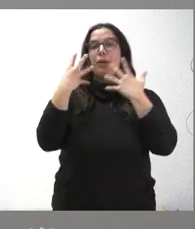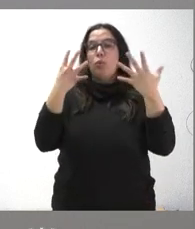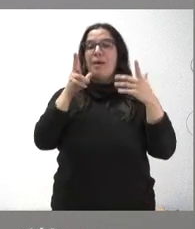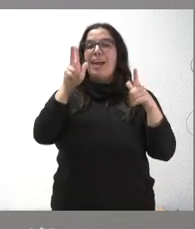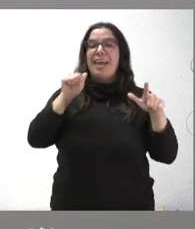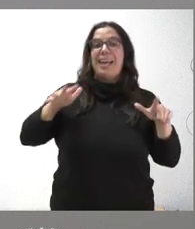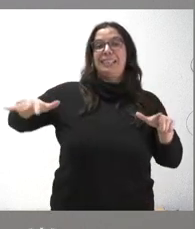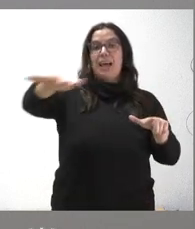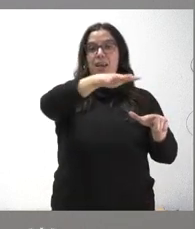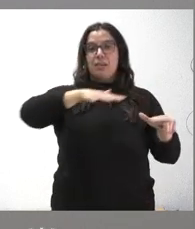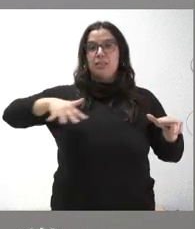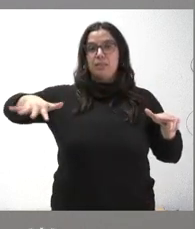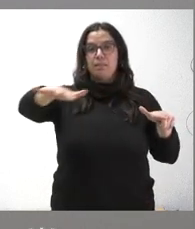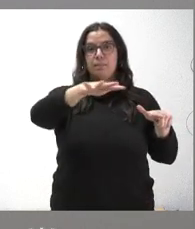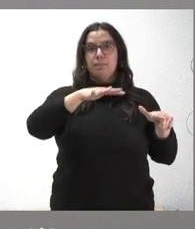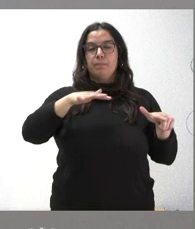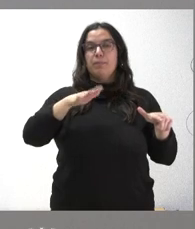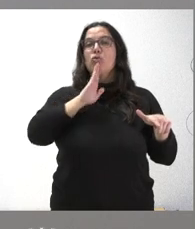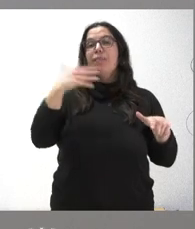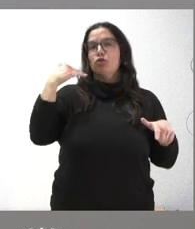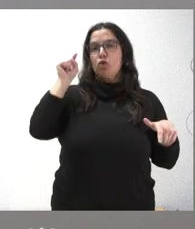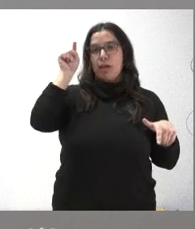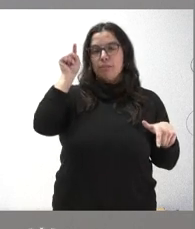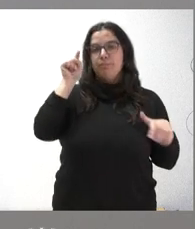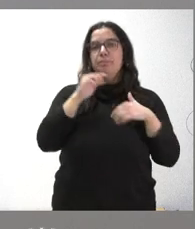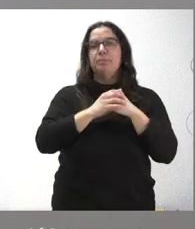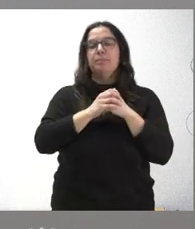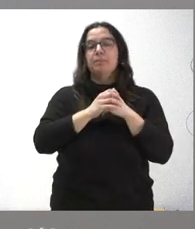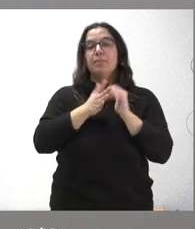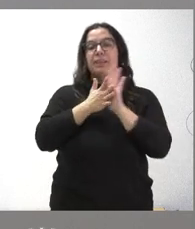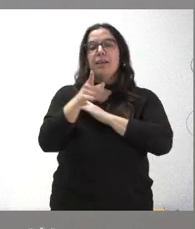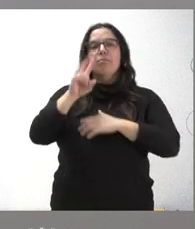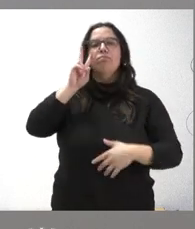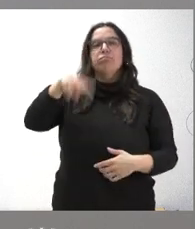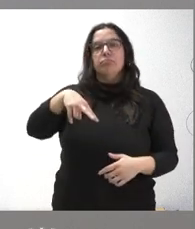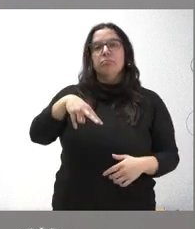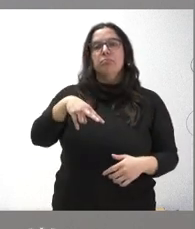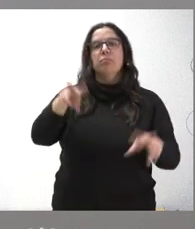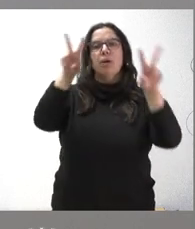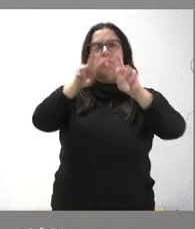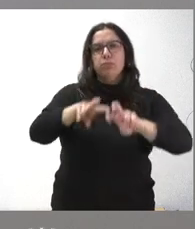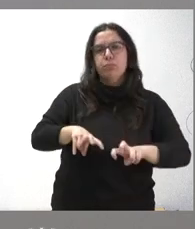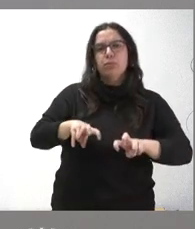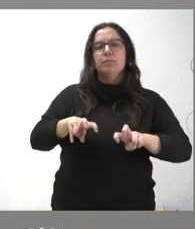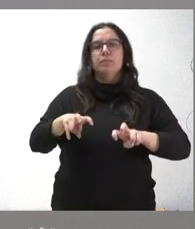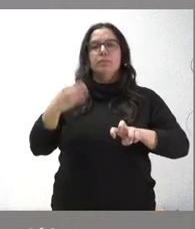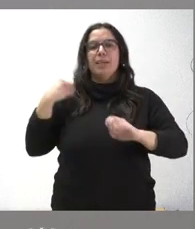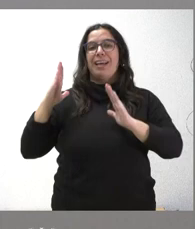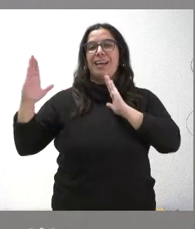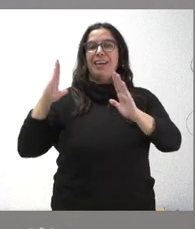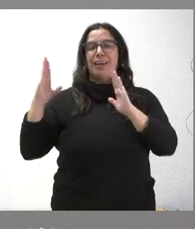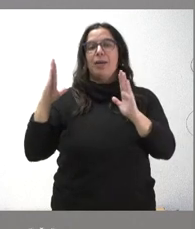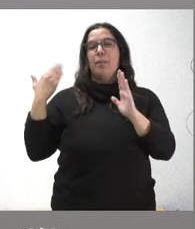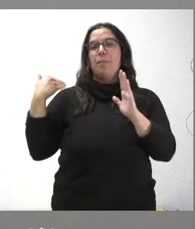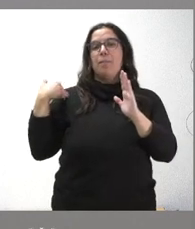hectáreas en Soria y se trata de reconocer e investigar asentamientos de la etapa media